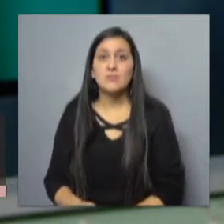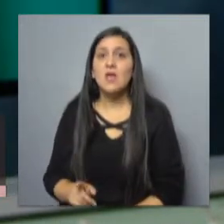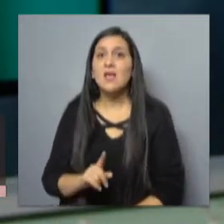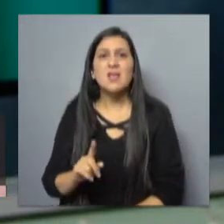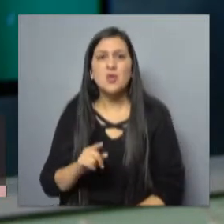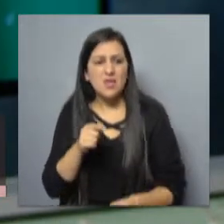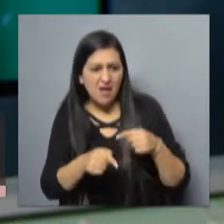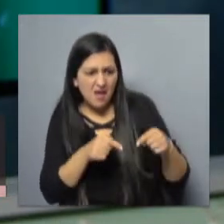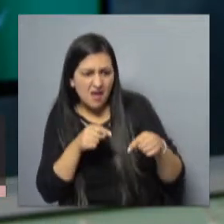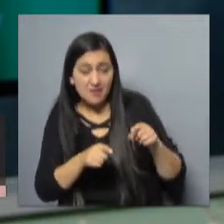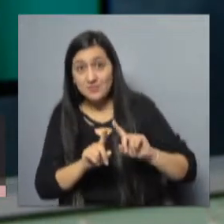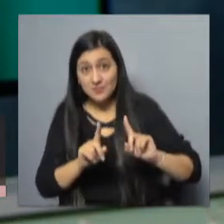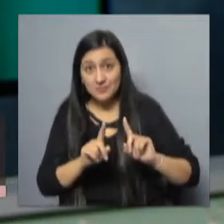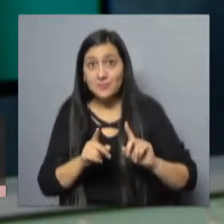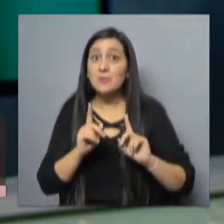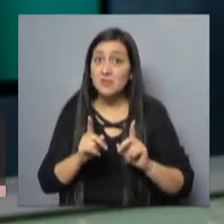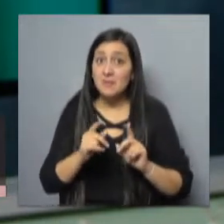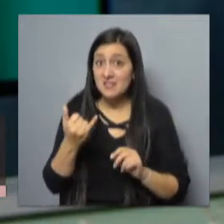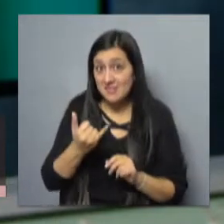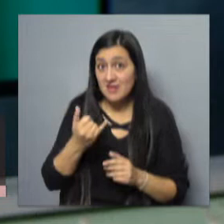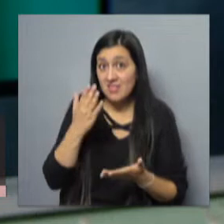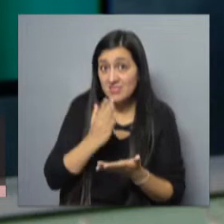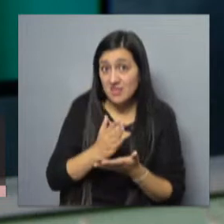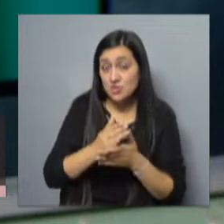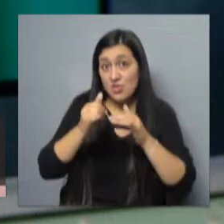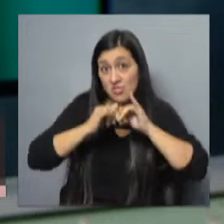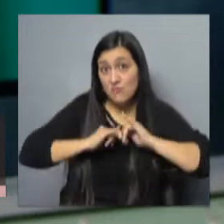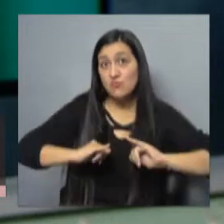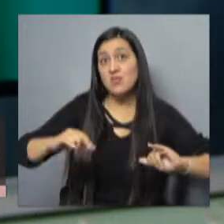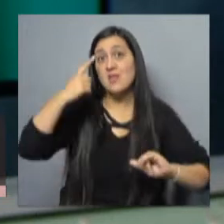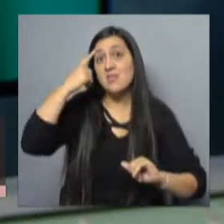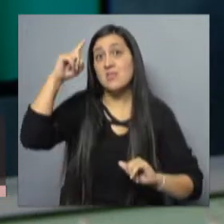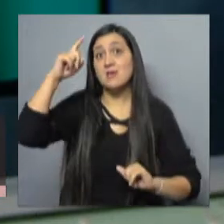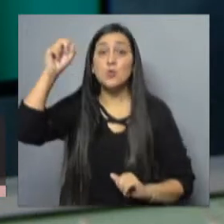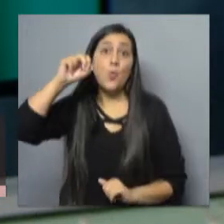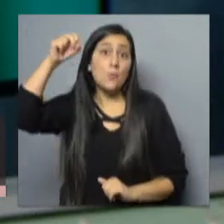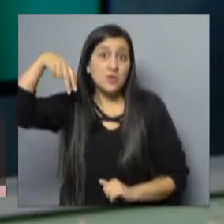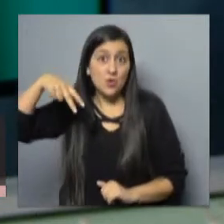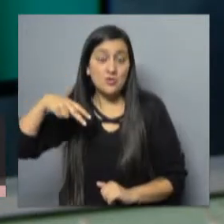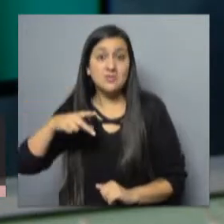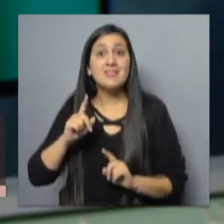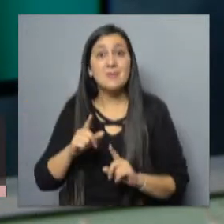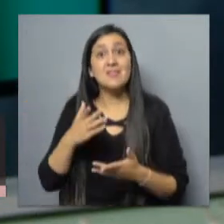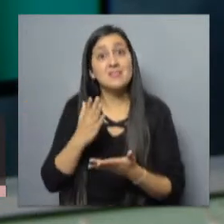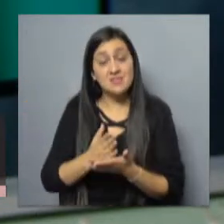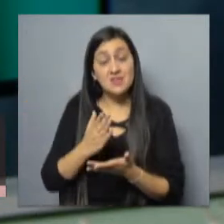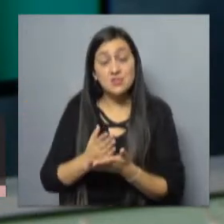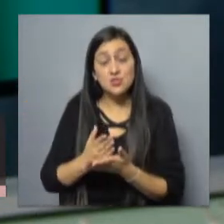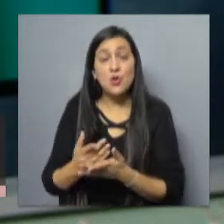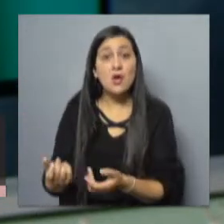molestado pero es también el derecho a difundir las ideas los puntos de vista y el derecho a recibirlas